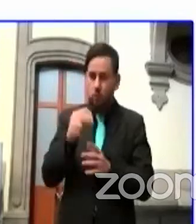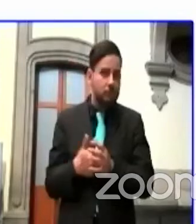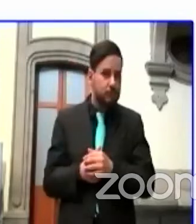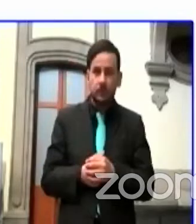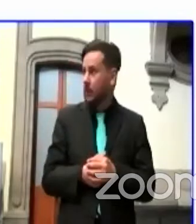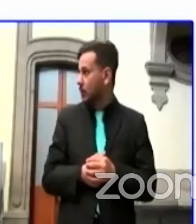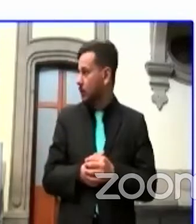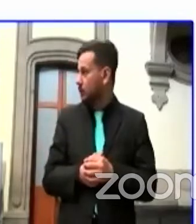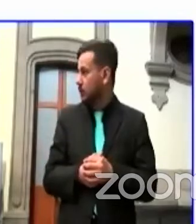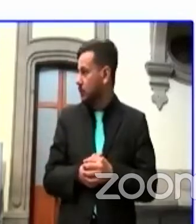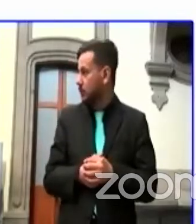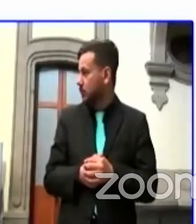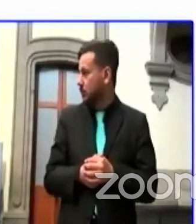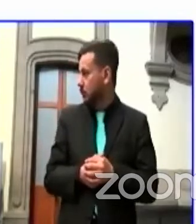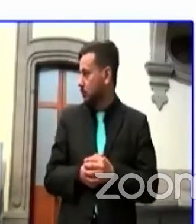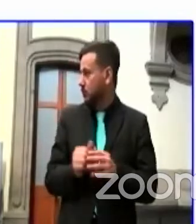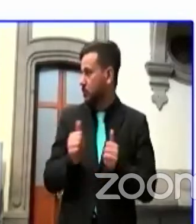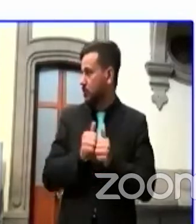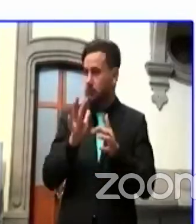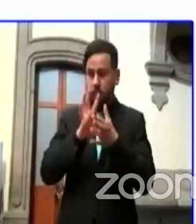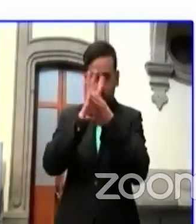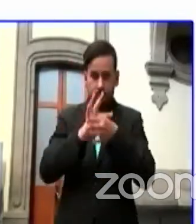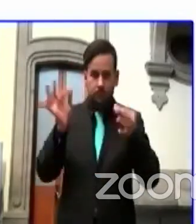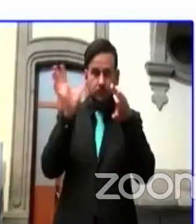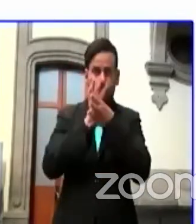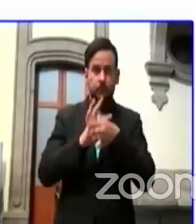más dejo una reflexión.